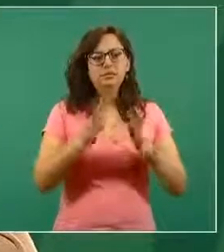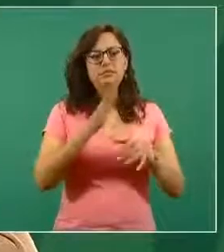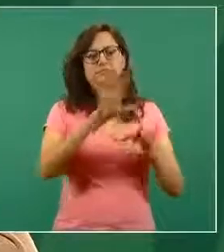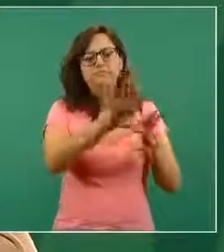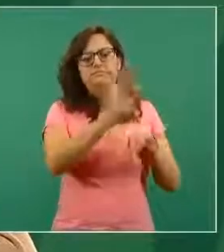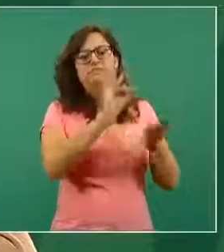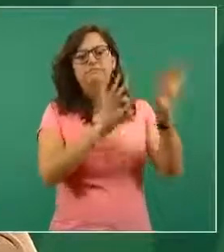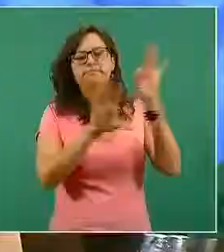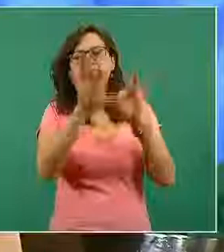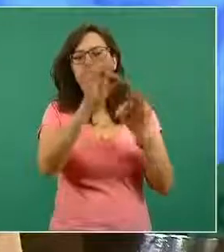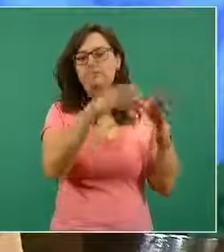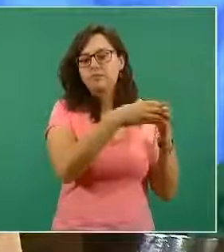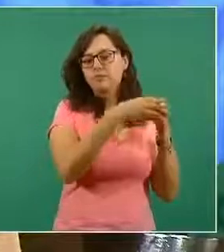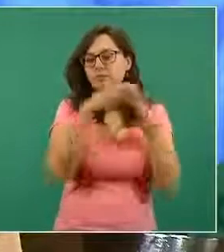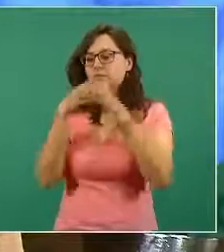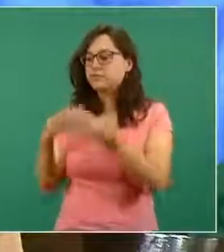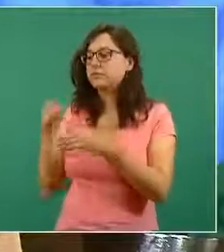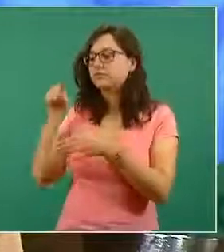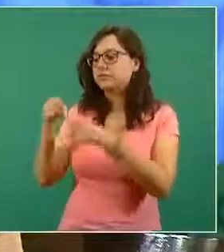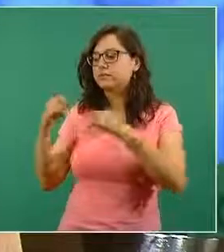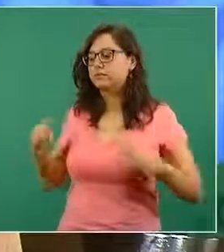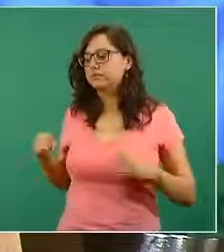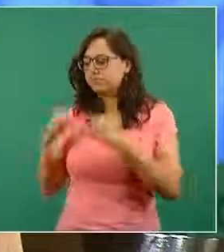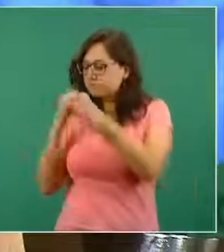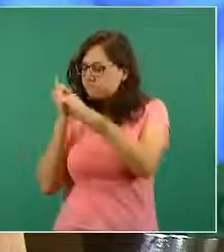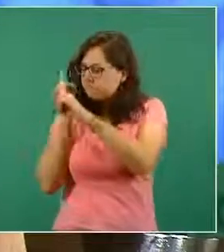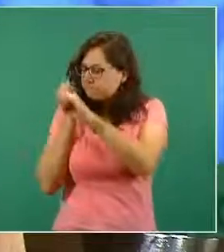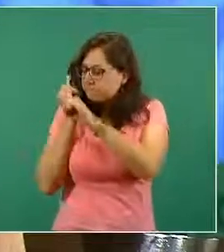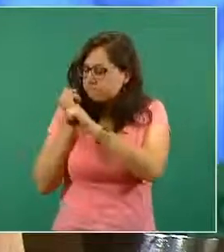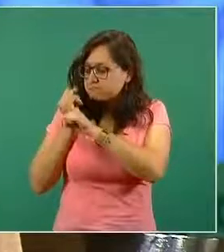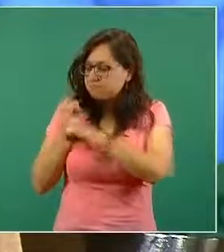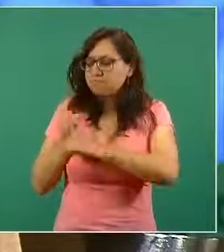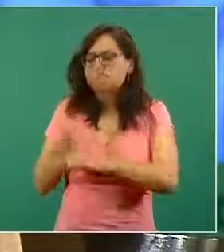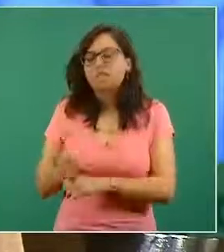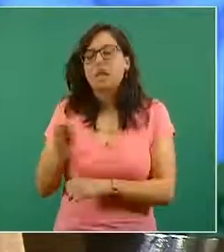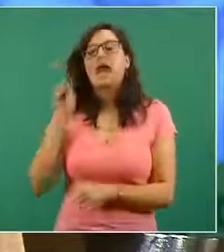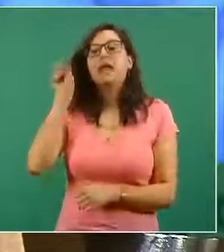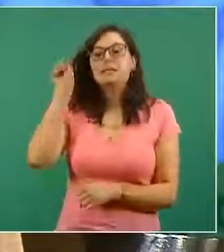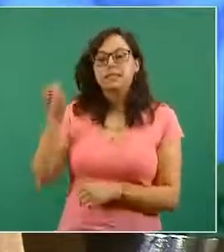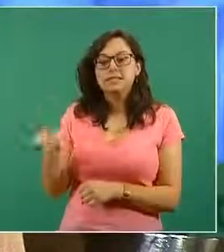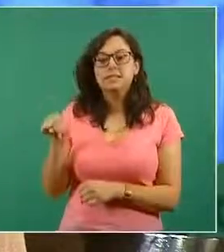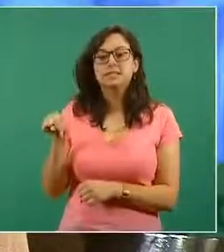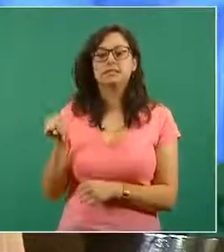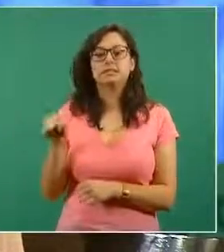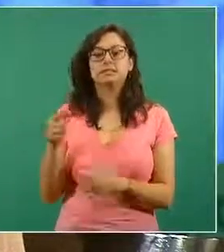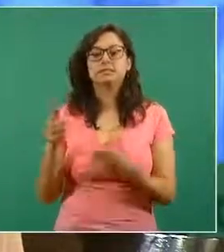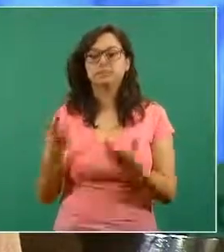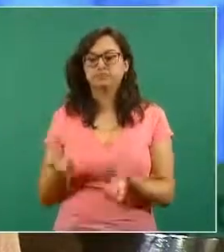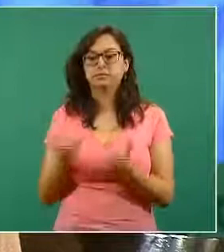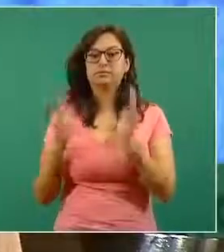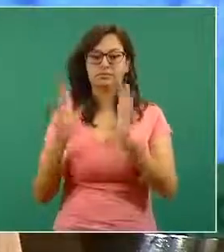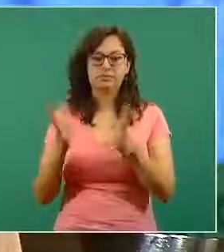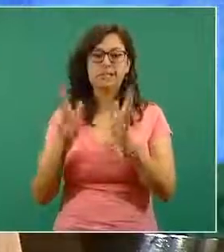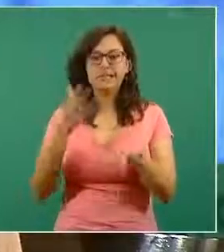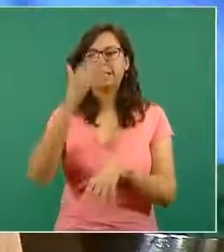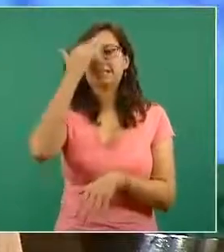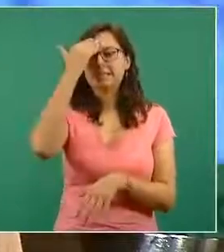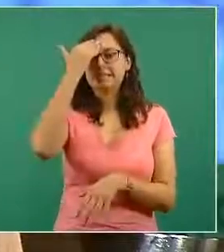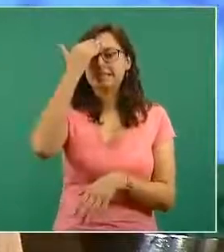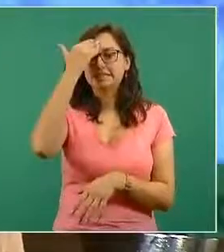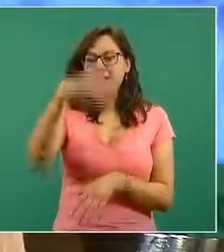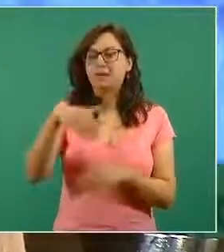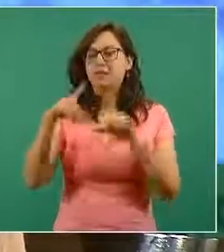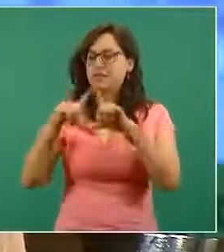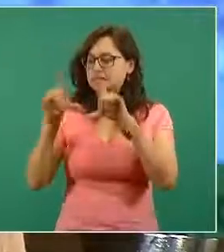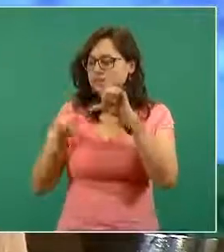decir, al Instituto Nacional de Diagnóstico y Referencia Epidemiológicos, y es ahí donde se realiza con la técnica ya validada con la Coordinación